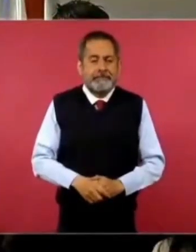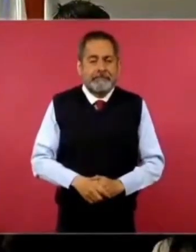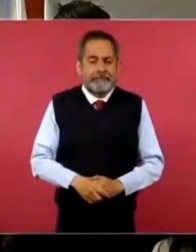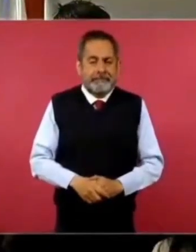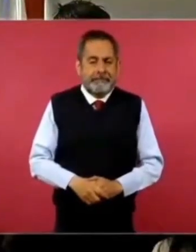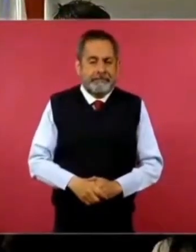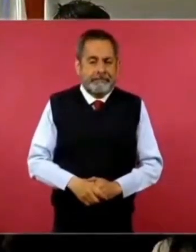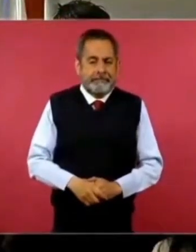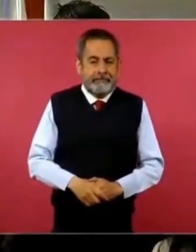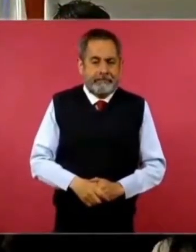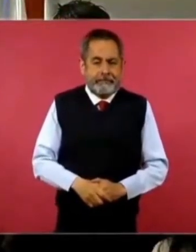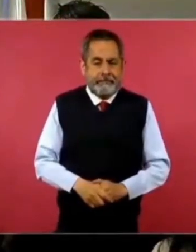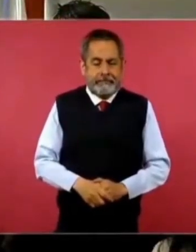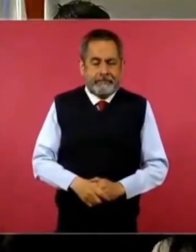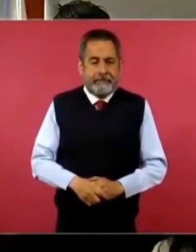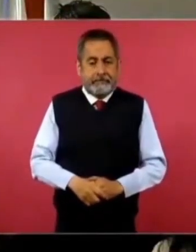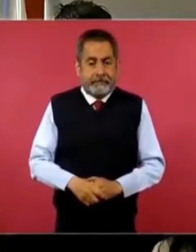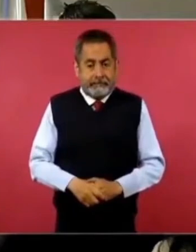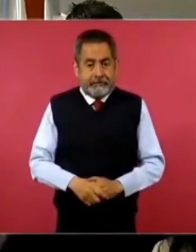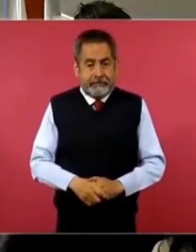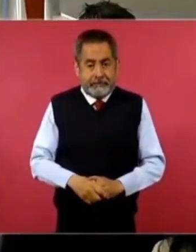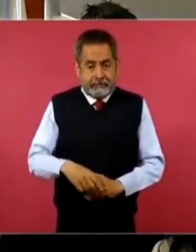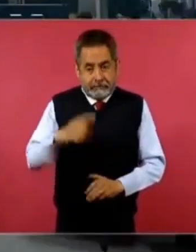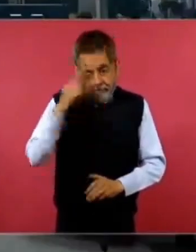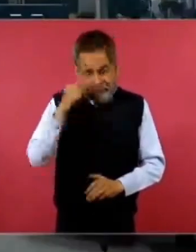Para los